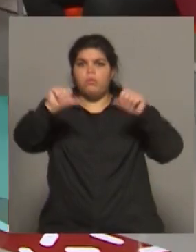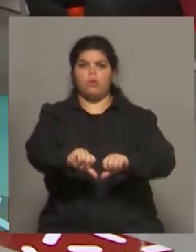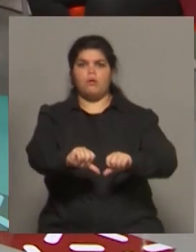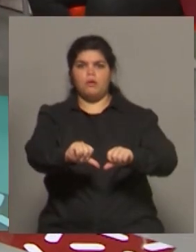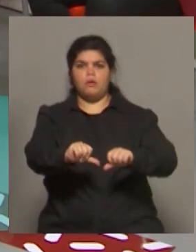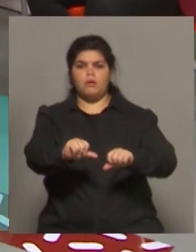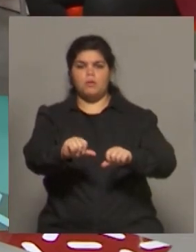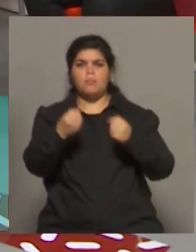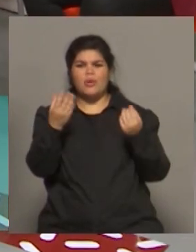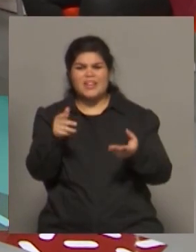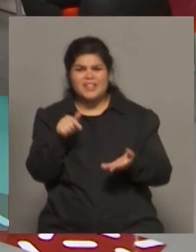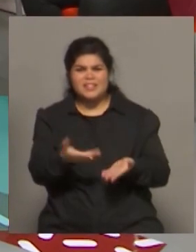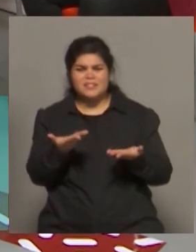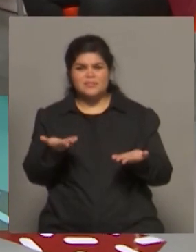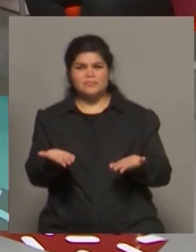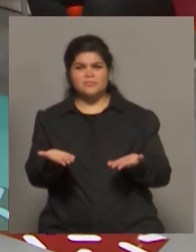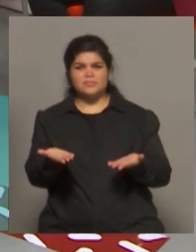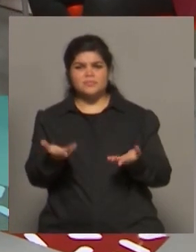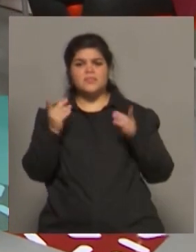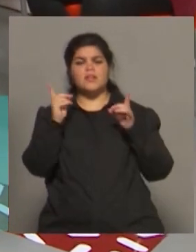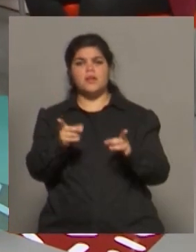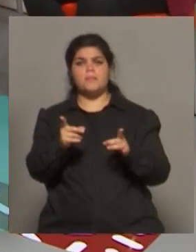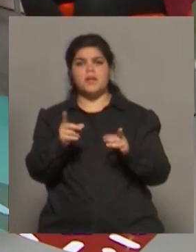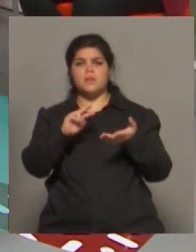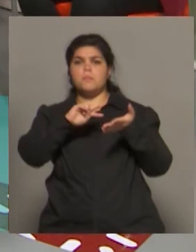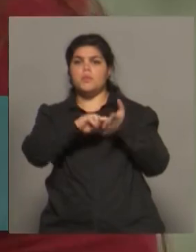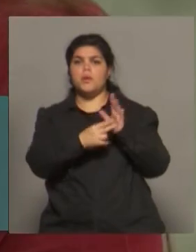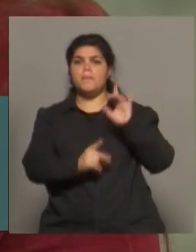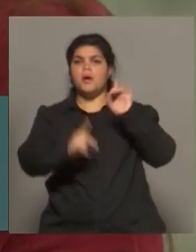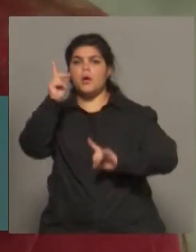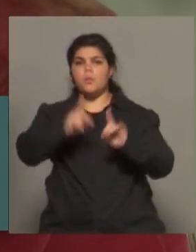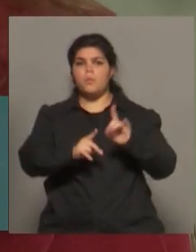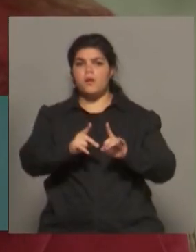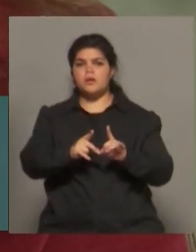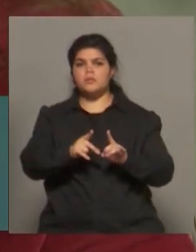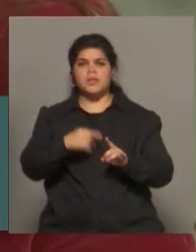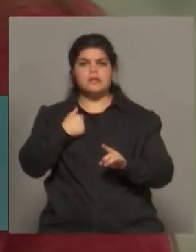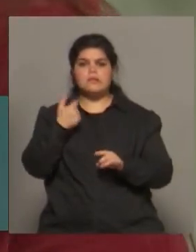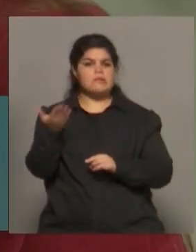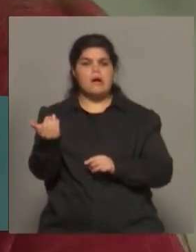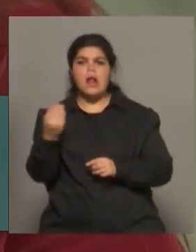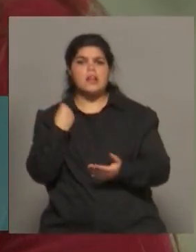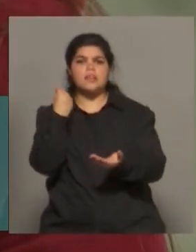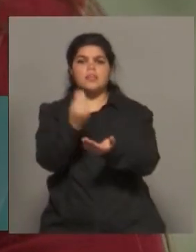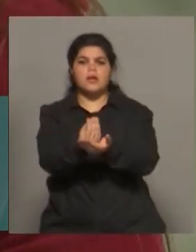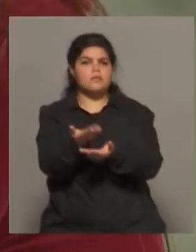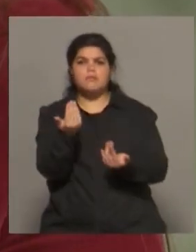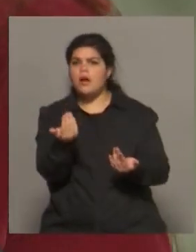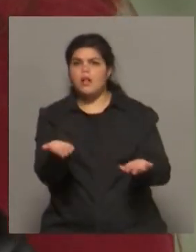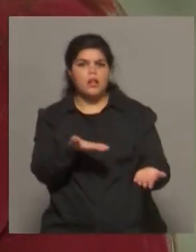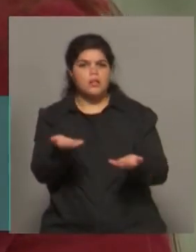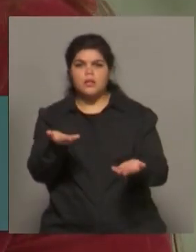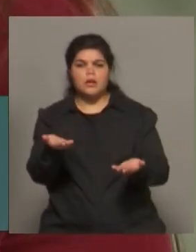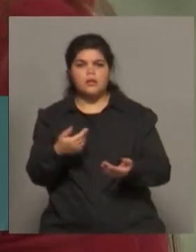Yo creo que hay un problema también de un cese de soberanía. ¿Por qué nosotros